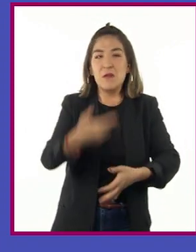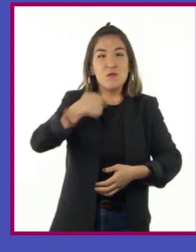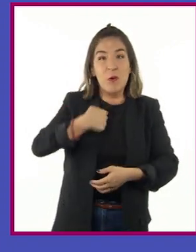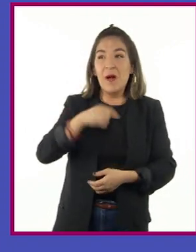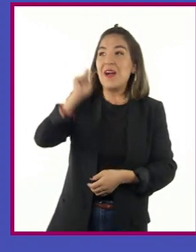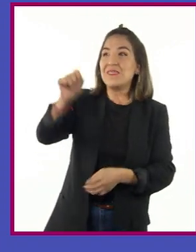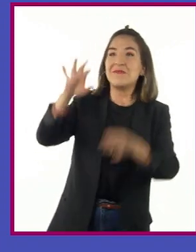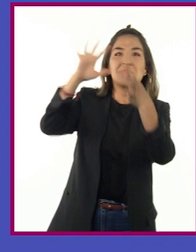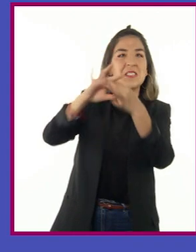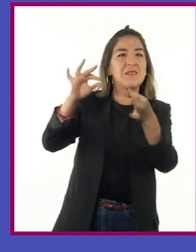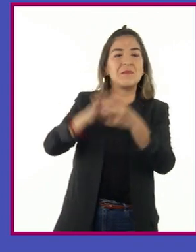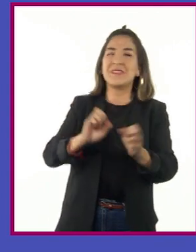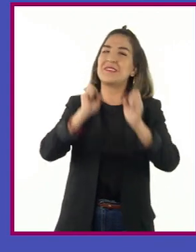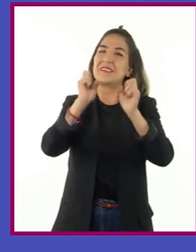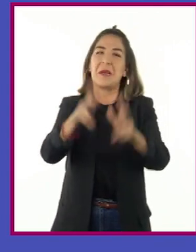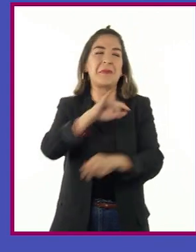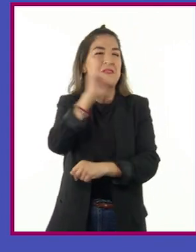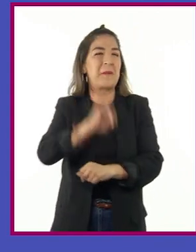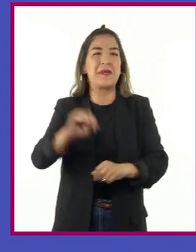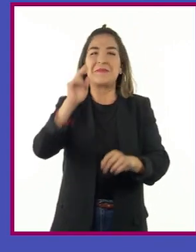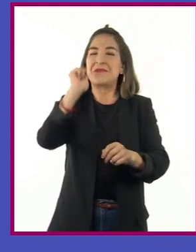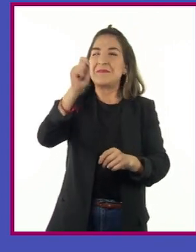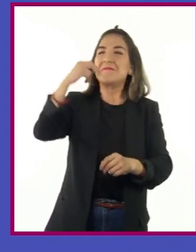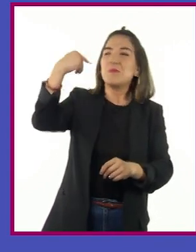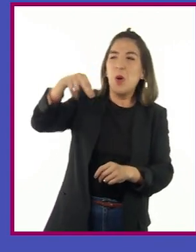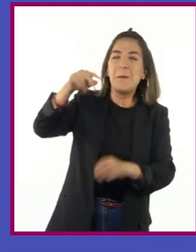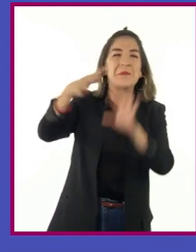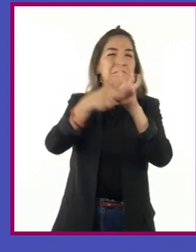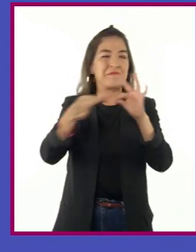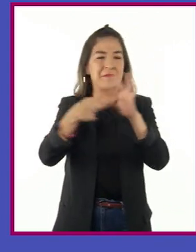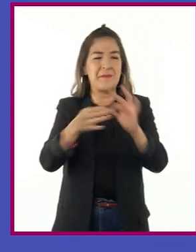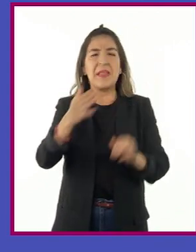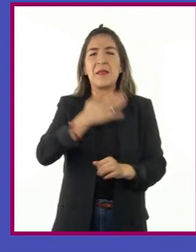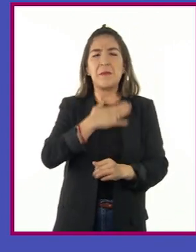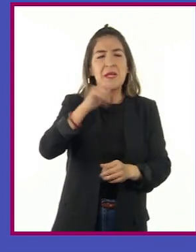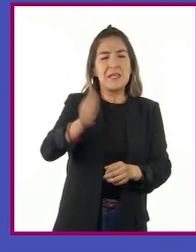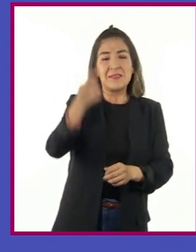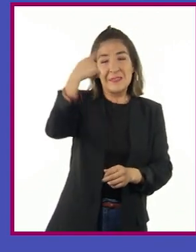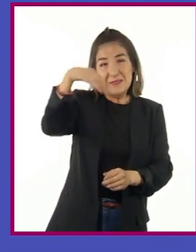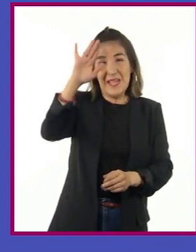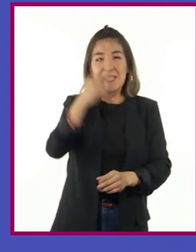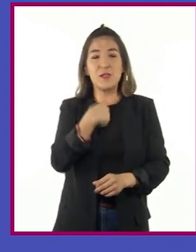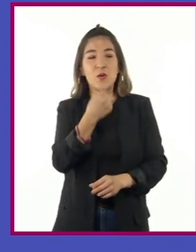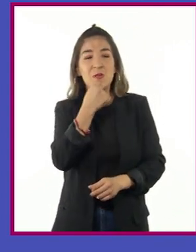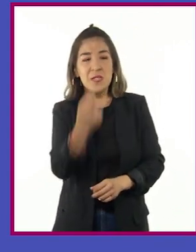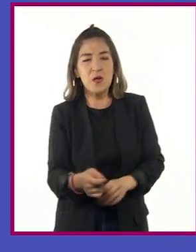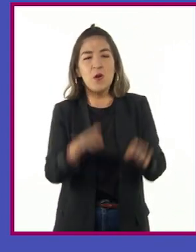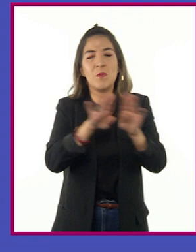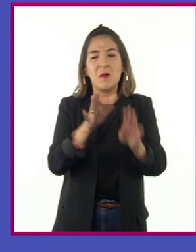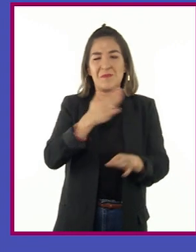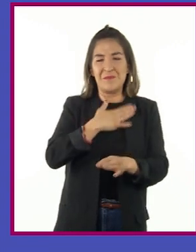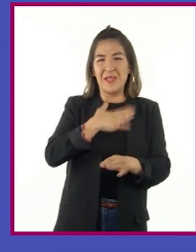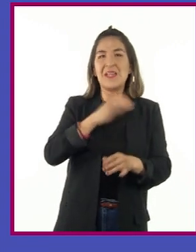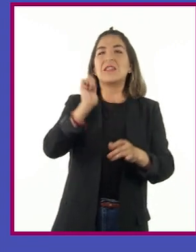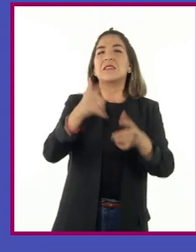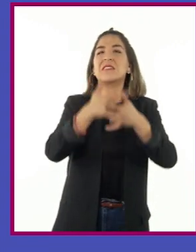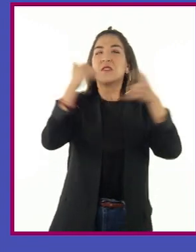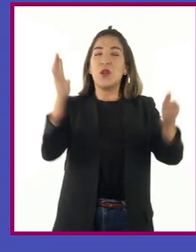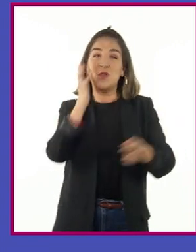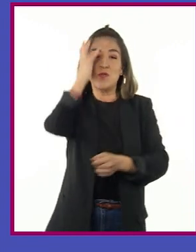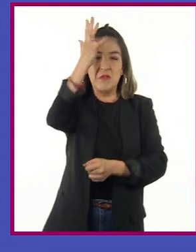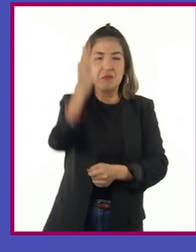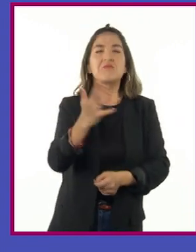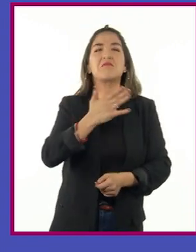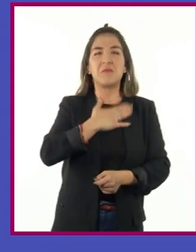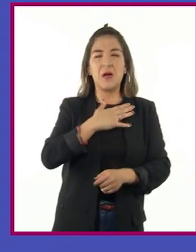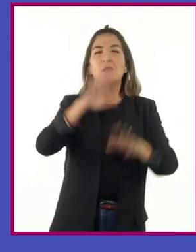Chiapas. En mi infancia se me presentó una facultad que me conduciría al destino de mi vida. Era muy